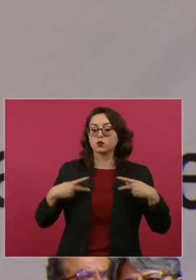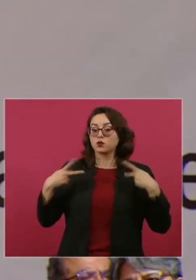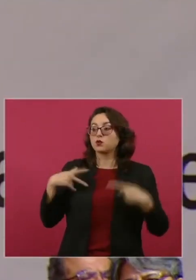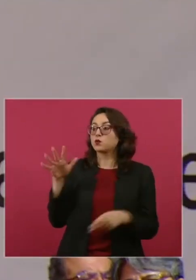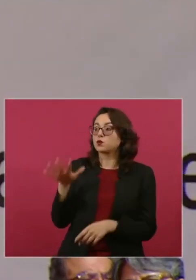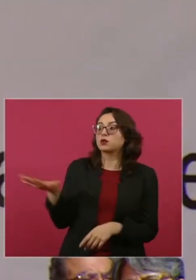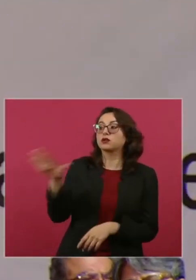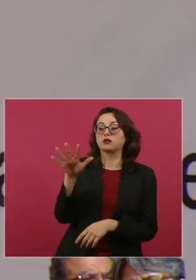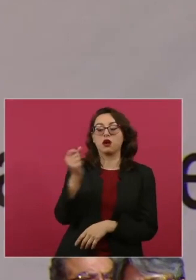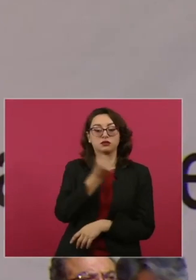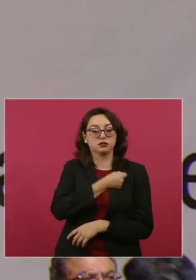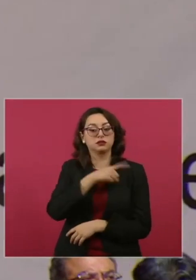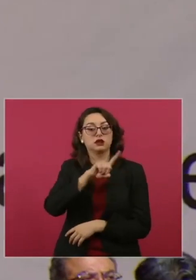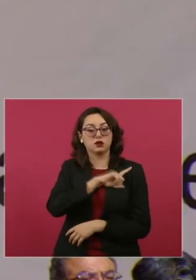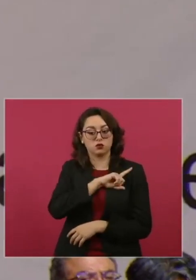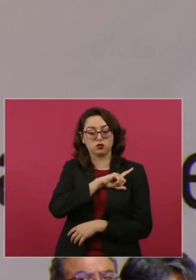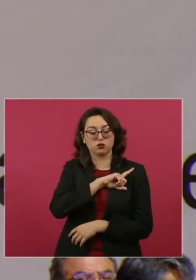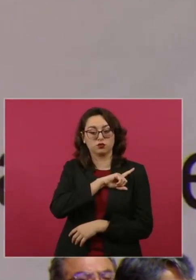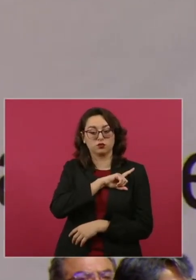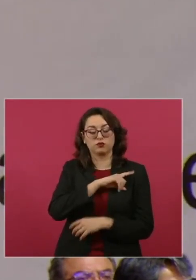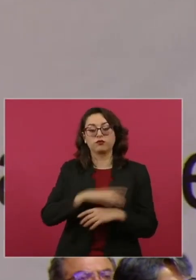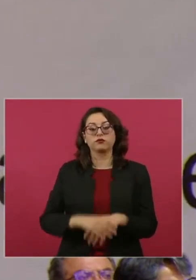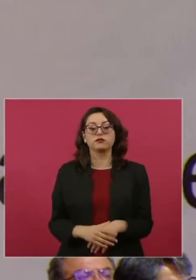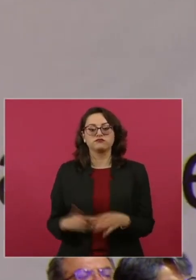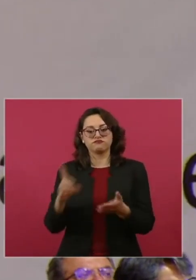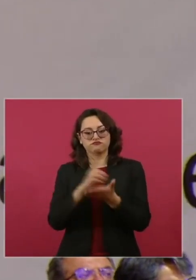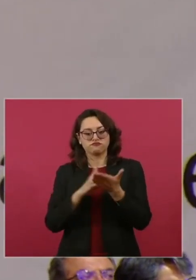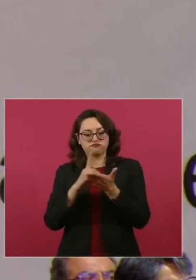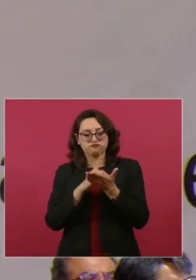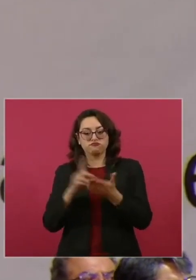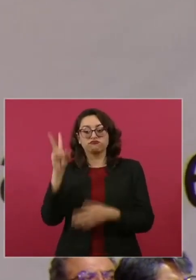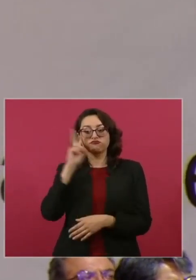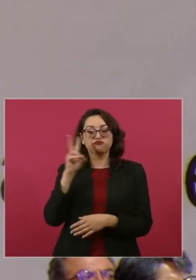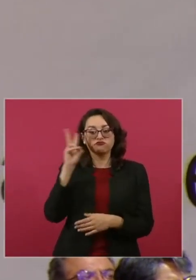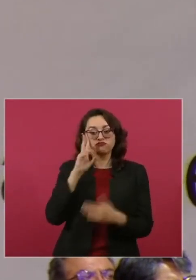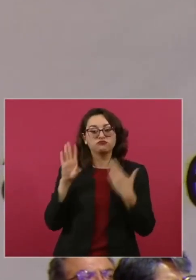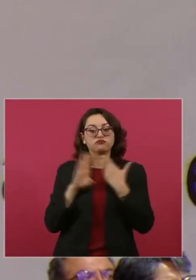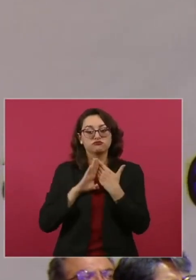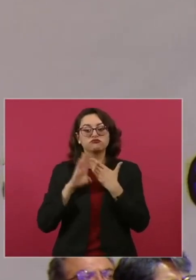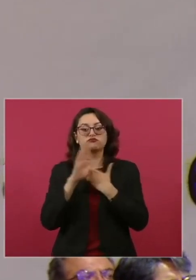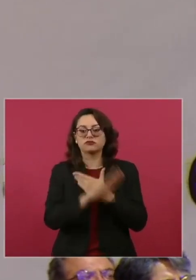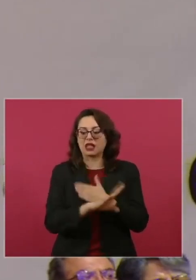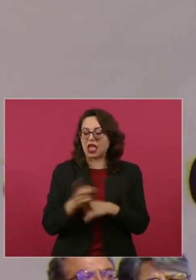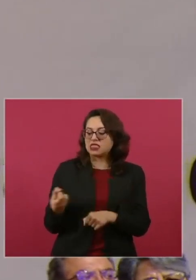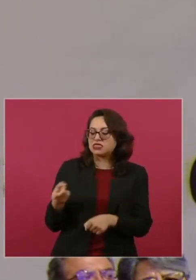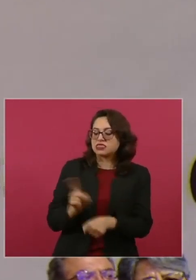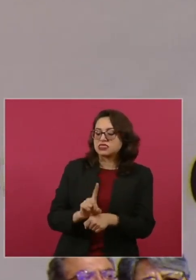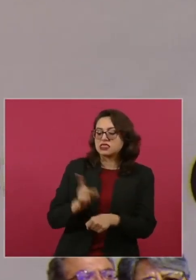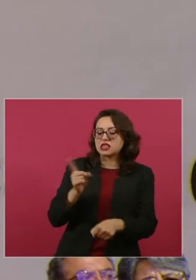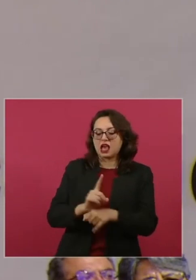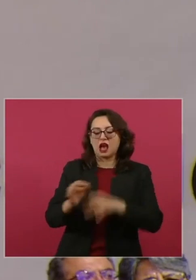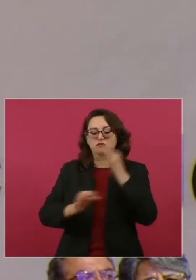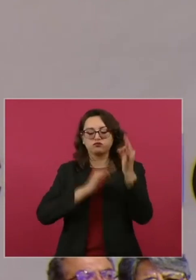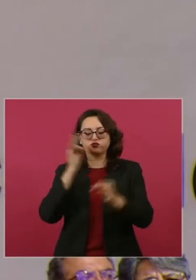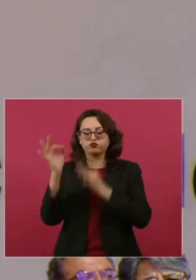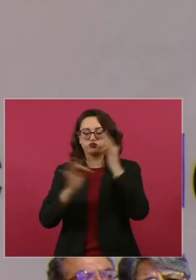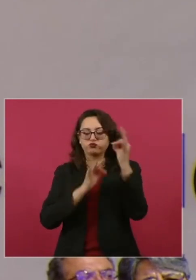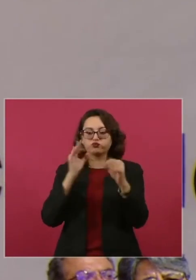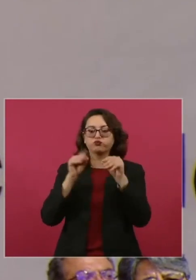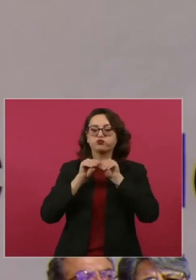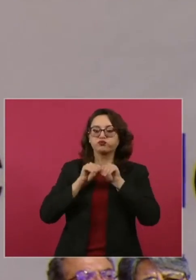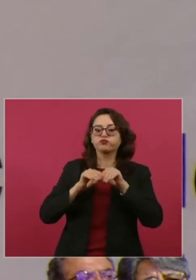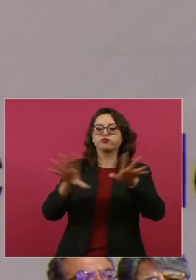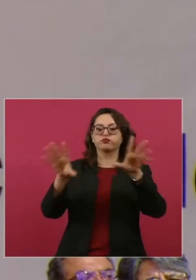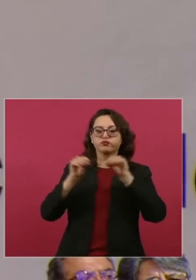campaña permanente in front of contra las drogas. We are have a campaign no against se ha autorizado drugs la venta de